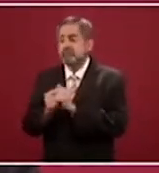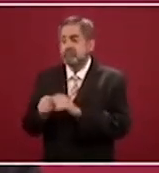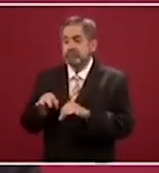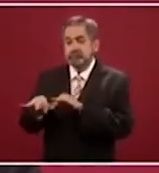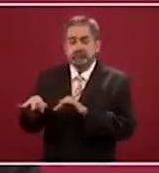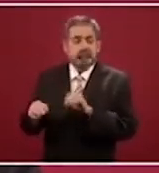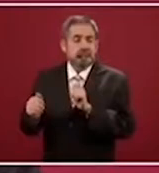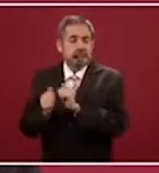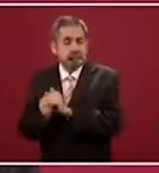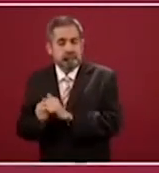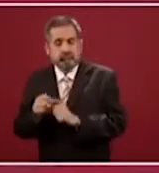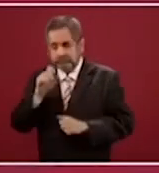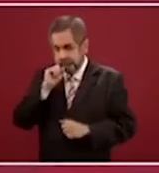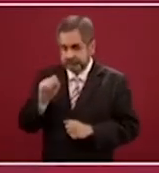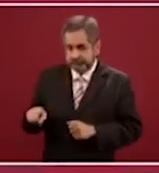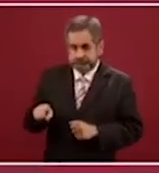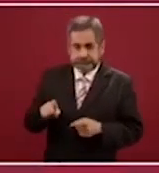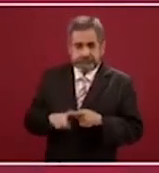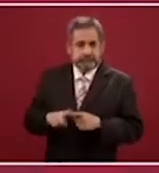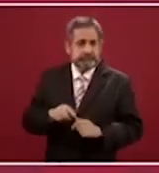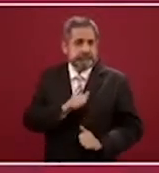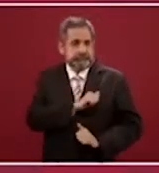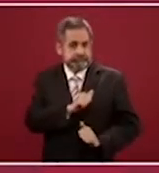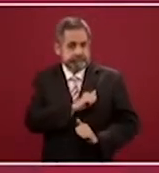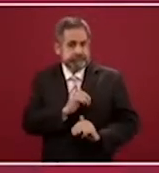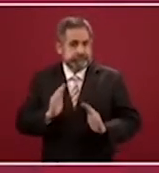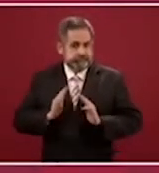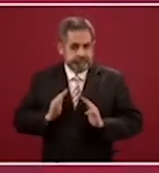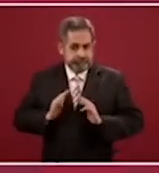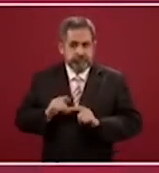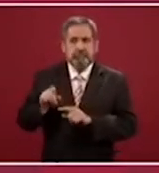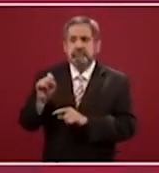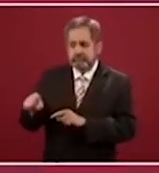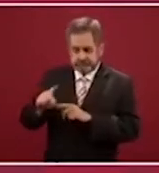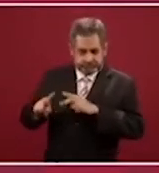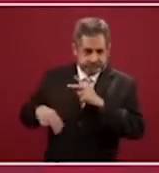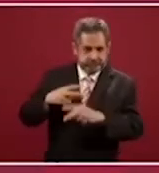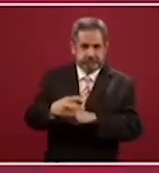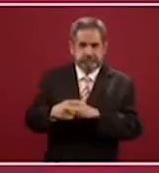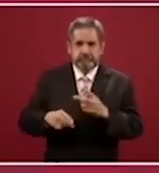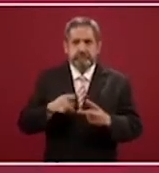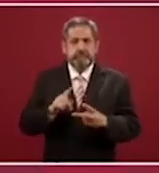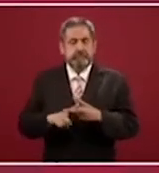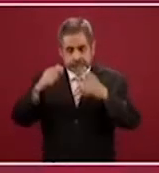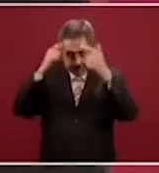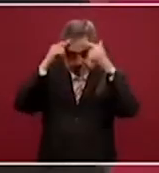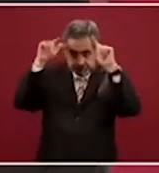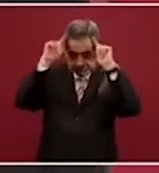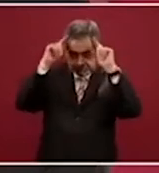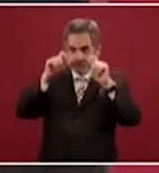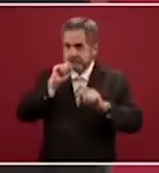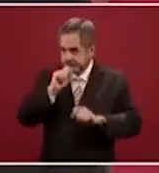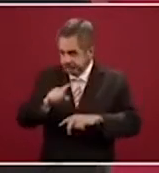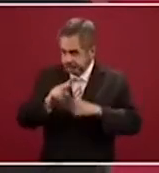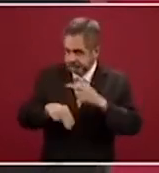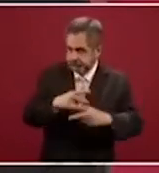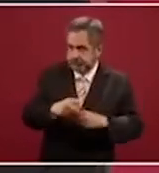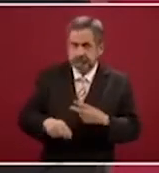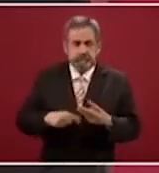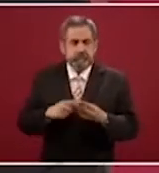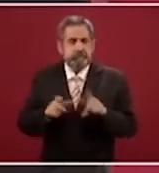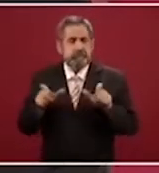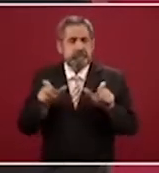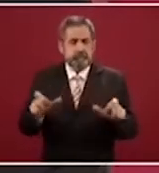está trabajando el Ejército, está actuando la Secretaría de Marina, la Guardia